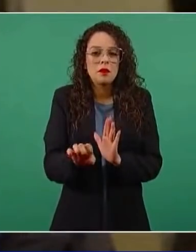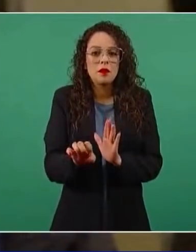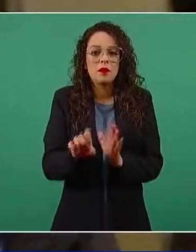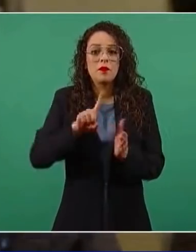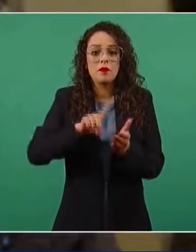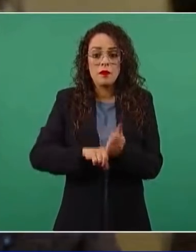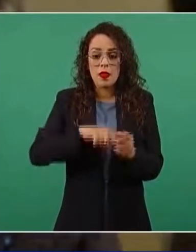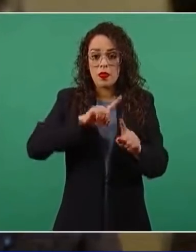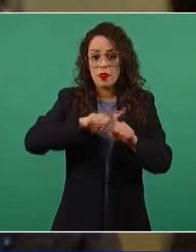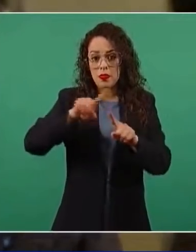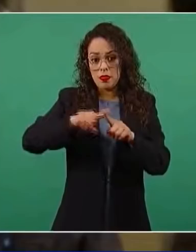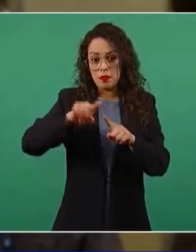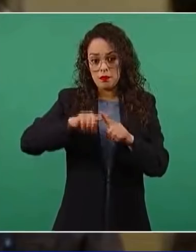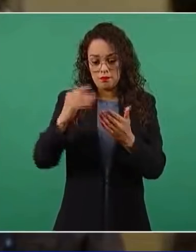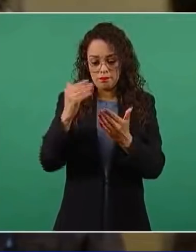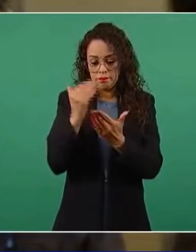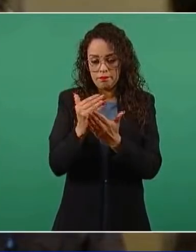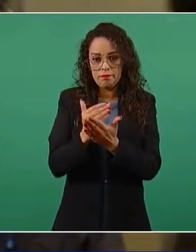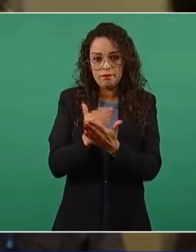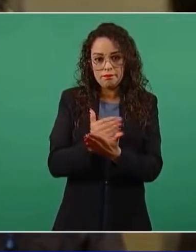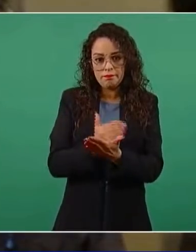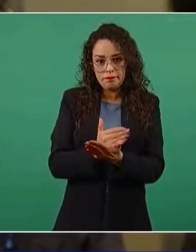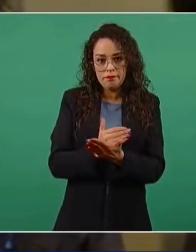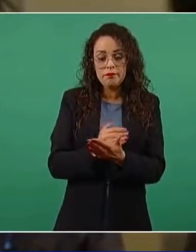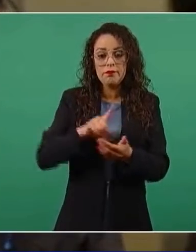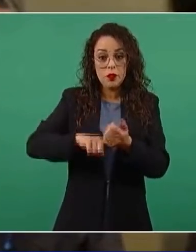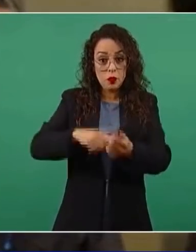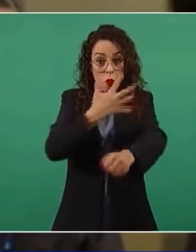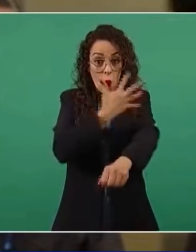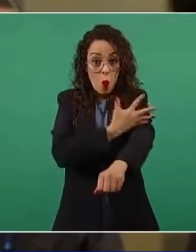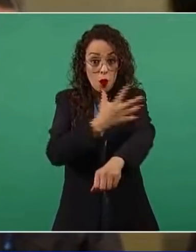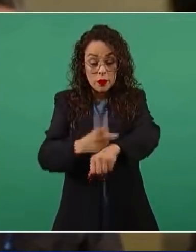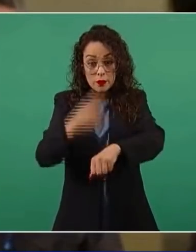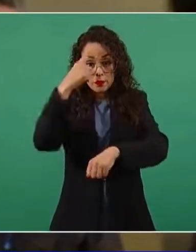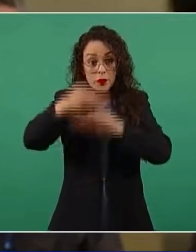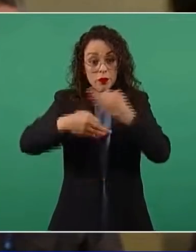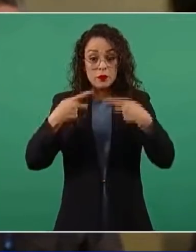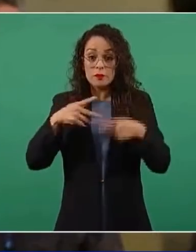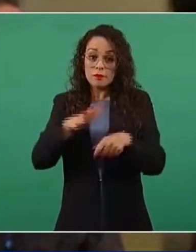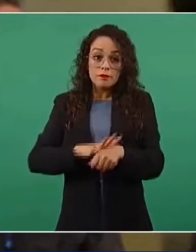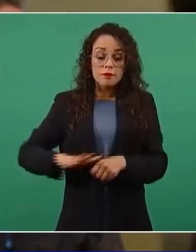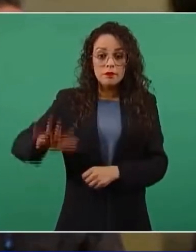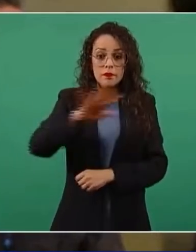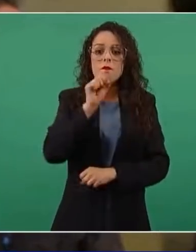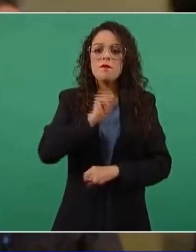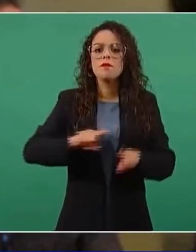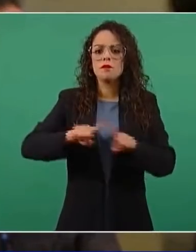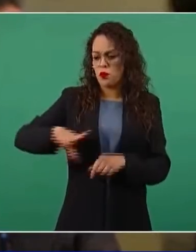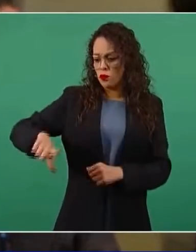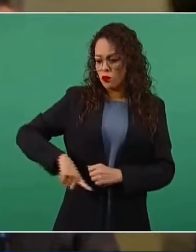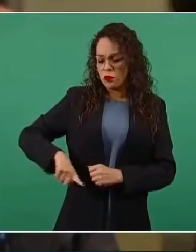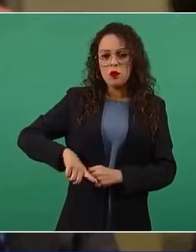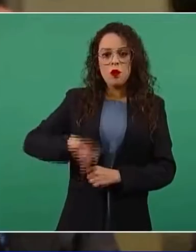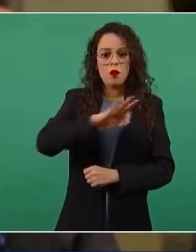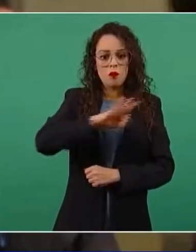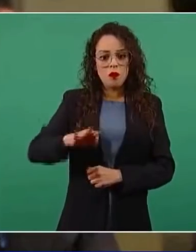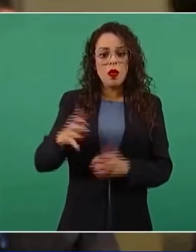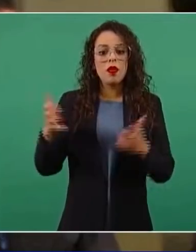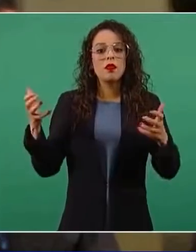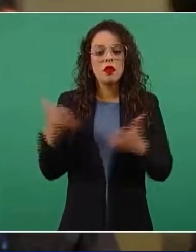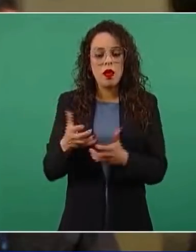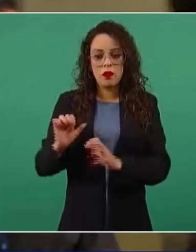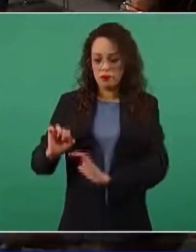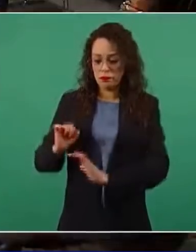buenos elementos a los ciudadanos, transparencia a los ciudadanos, y que también el gobierno pueda obtener recursos, de hacerlo el gobierno, que no lo